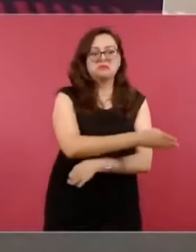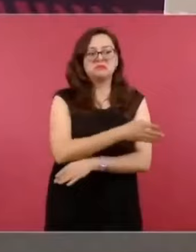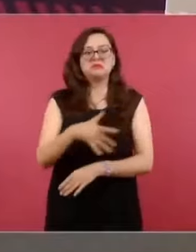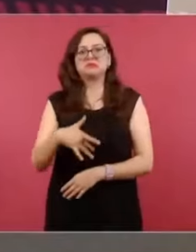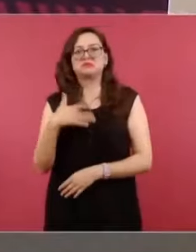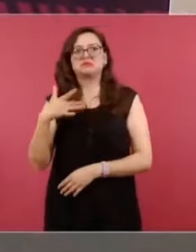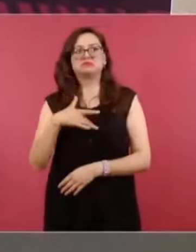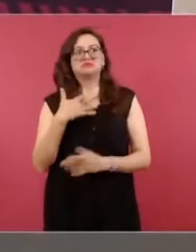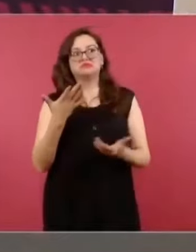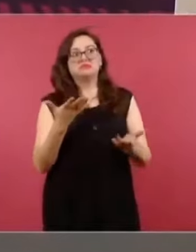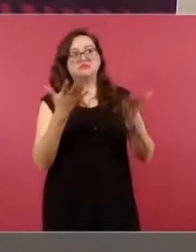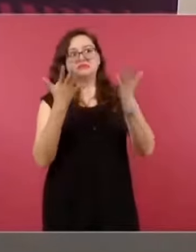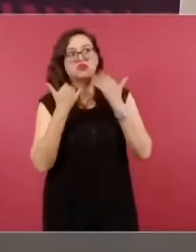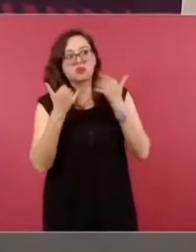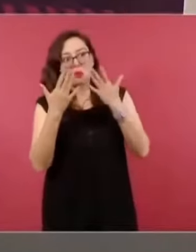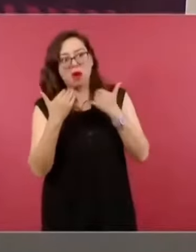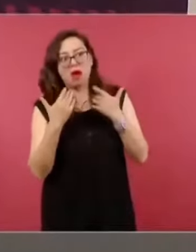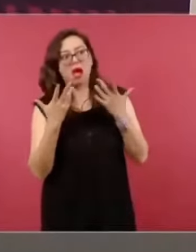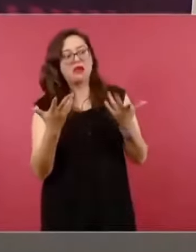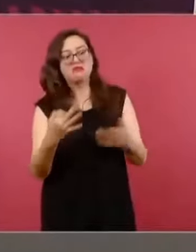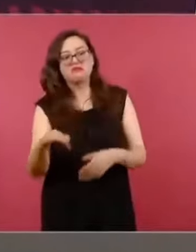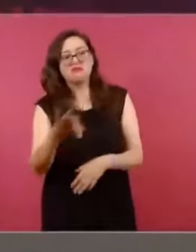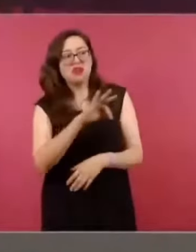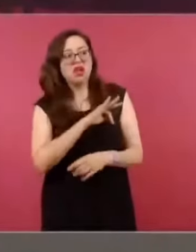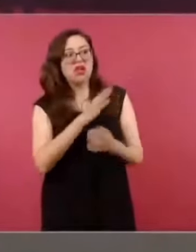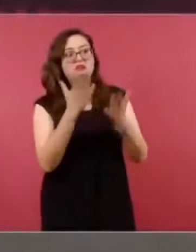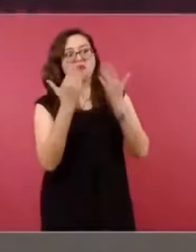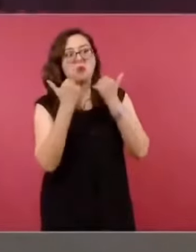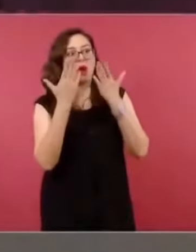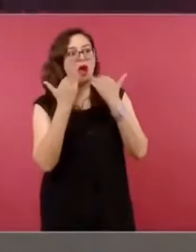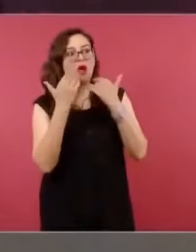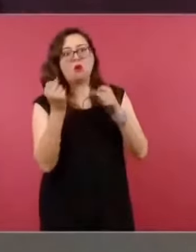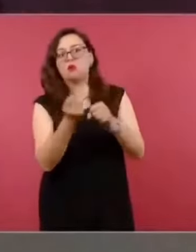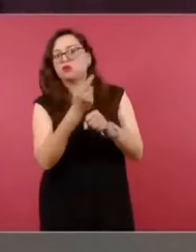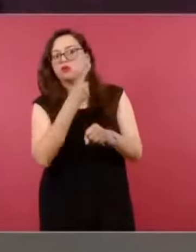pues lo que viene es la frustración.